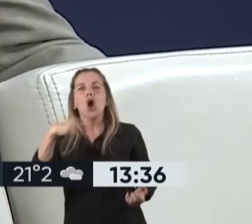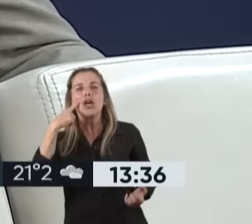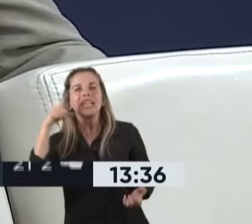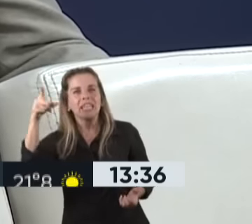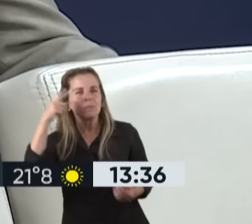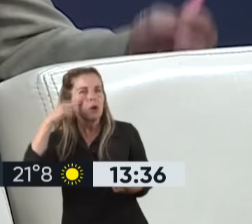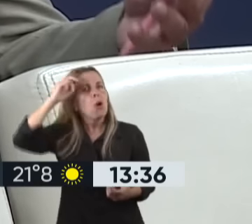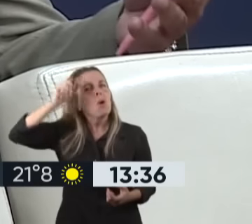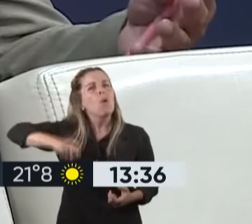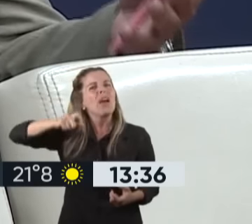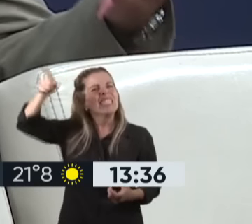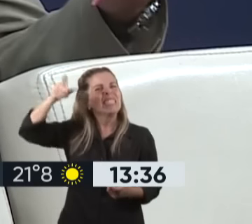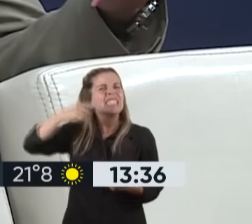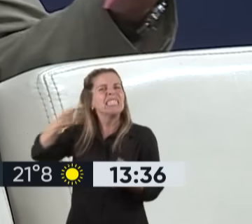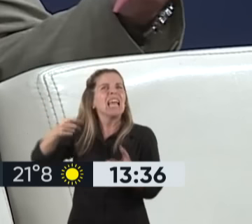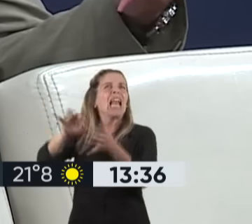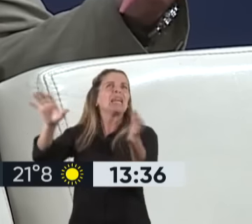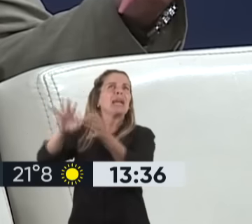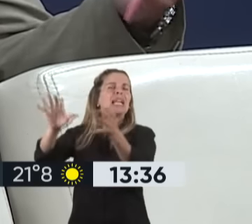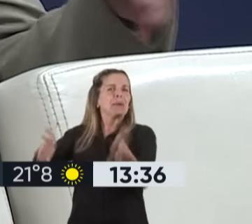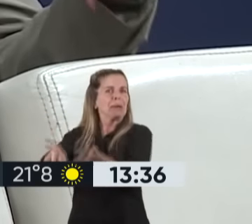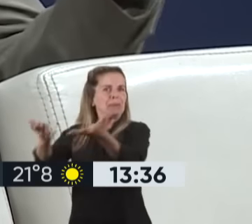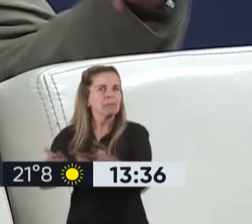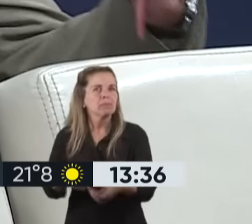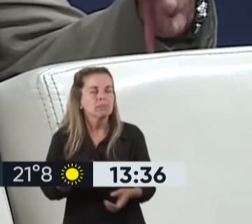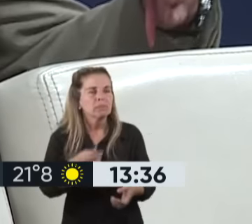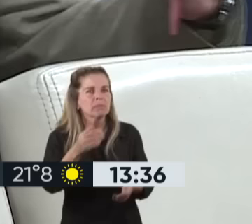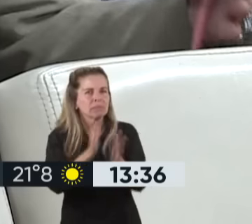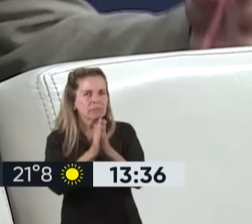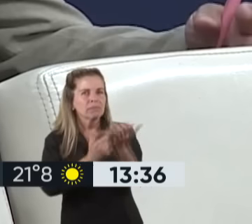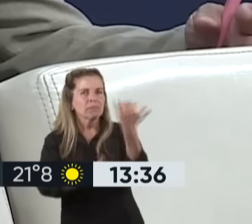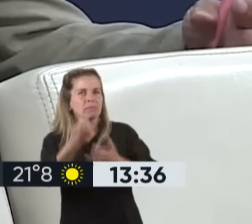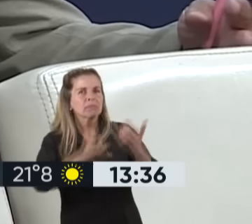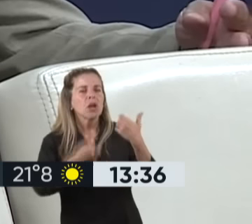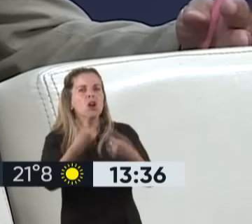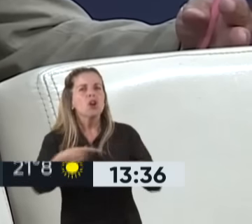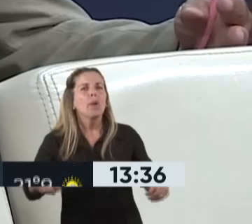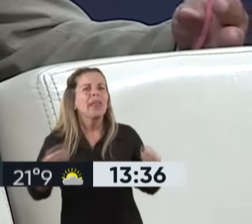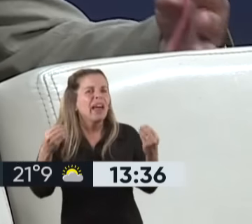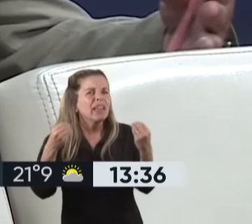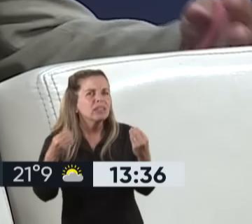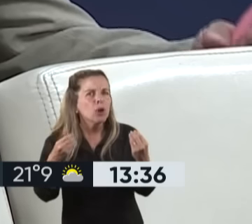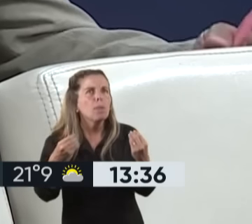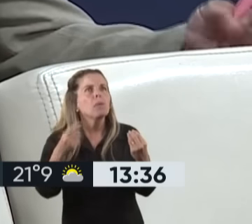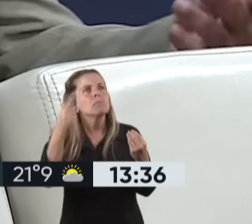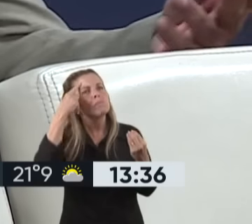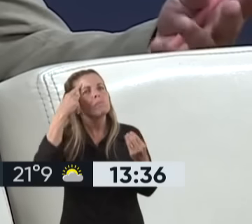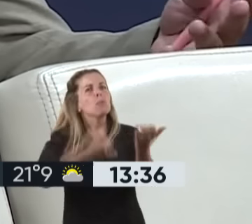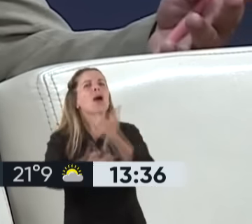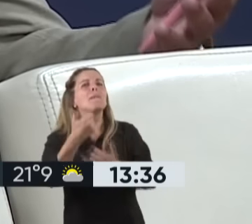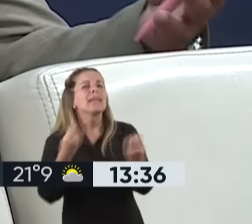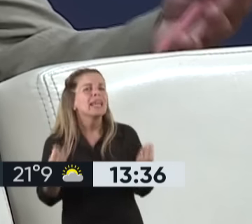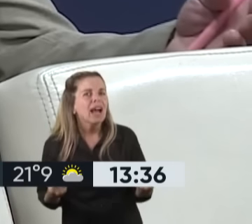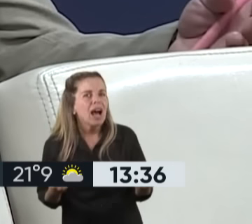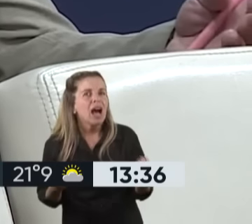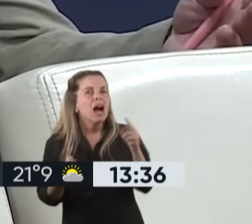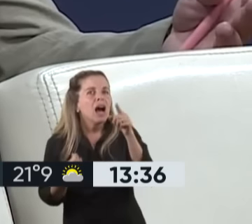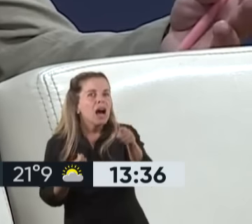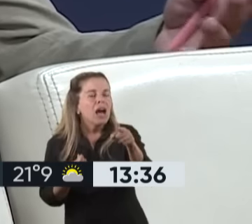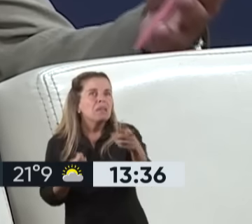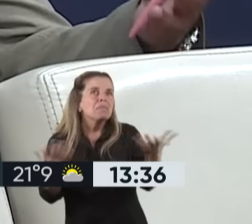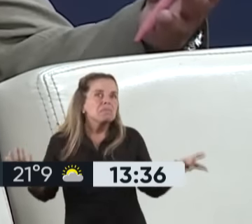Congreso. ¿Cómo definiría todas estas novedades que simplemente la sociedad